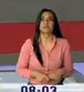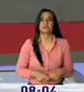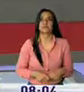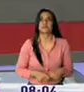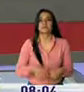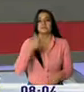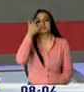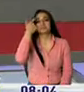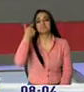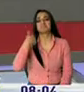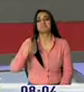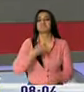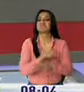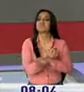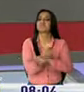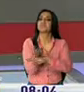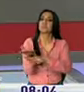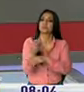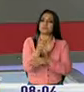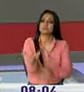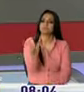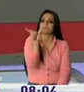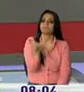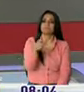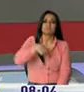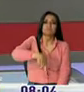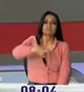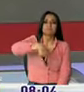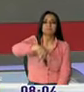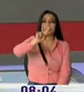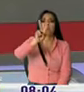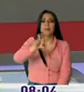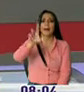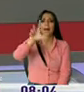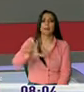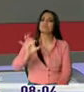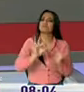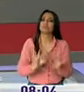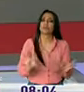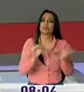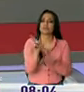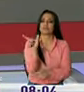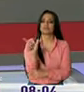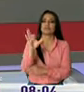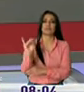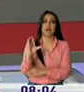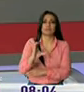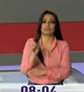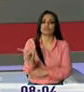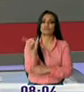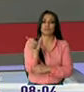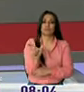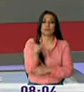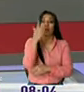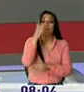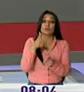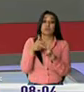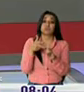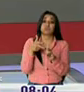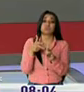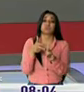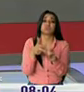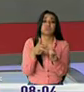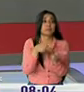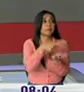vecinos y amigos, sobre todo los que vamos hacia los valles, es fundamental tener el tag. El tráfico es mucho más fluido y de